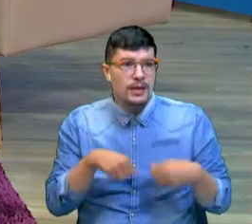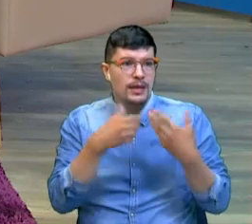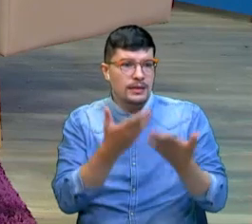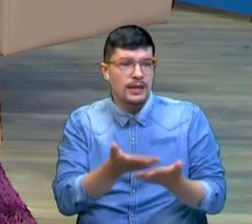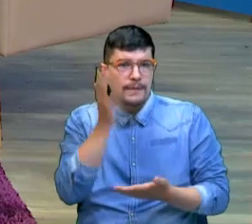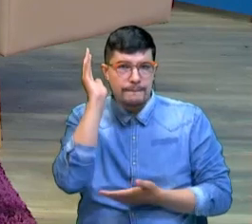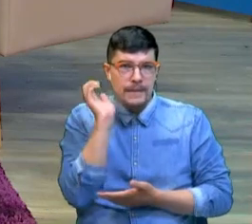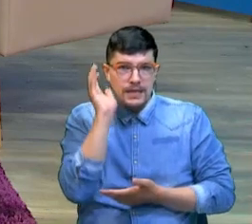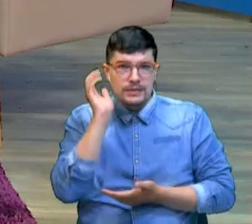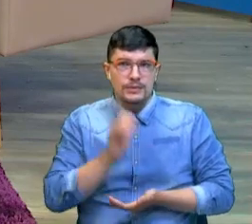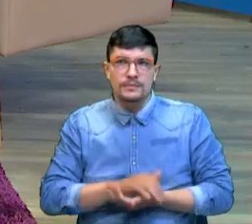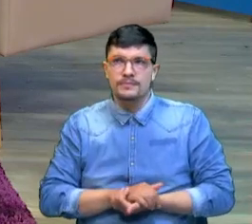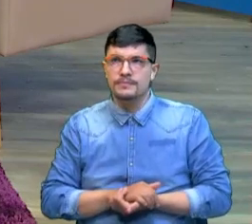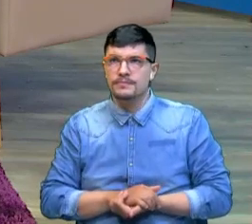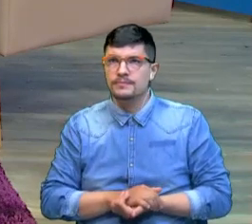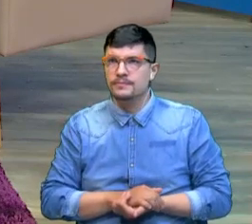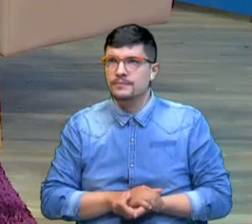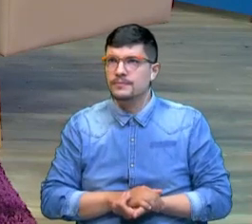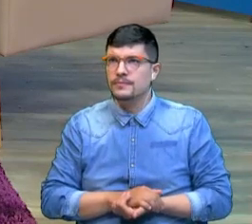pensionado.